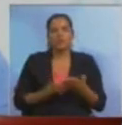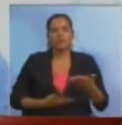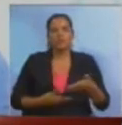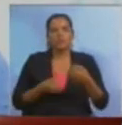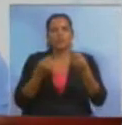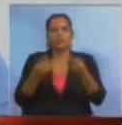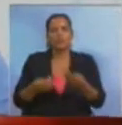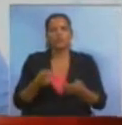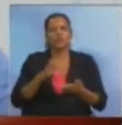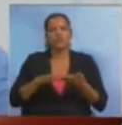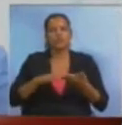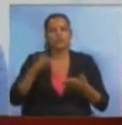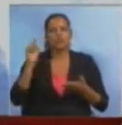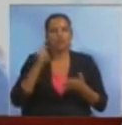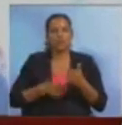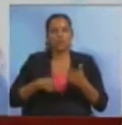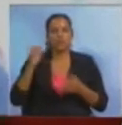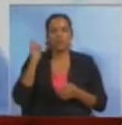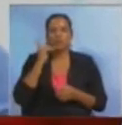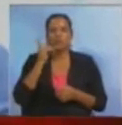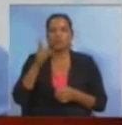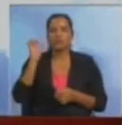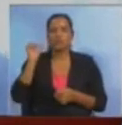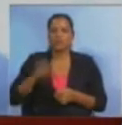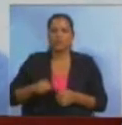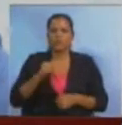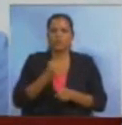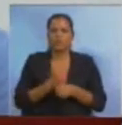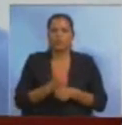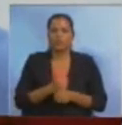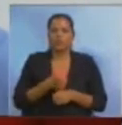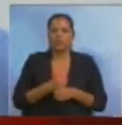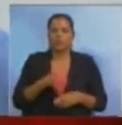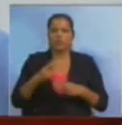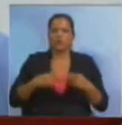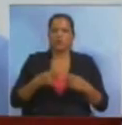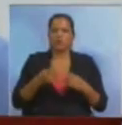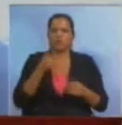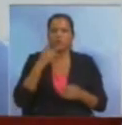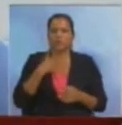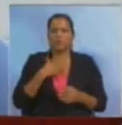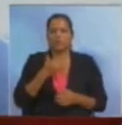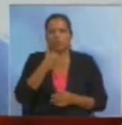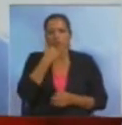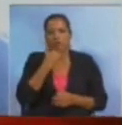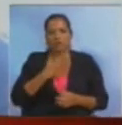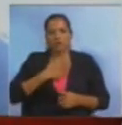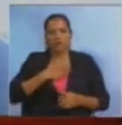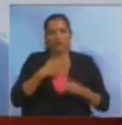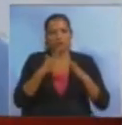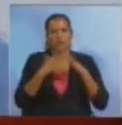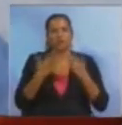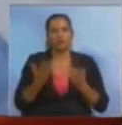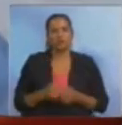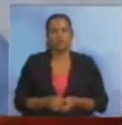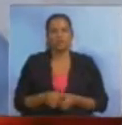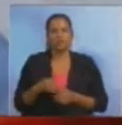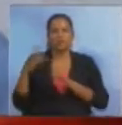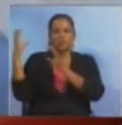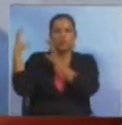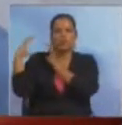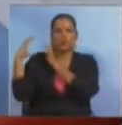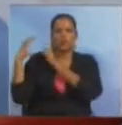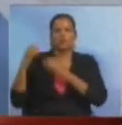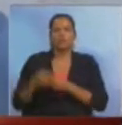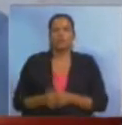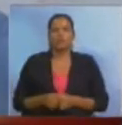permisos correspondientes. El municipio está autorizando este atropello a mi propiedad. Desde el